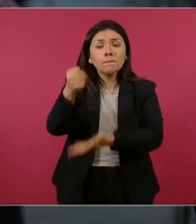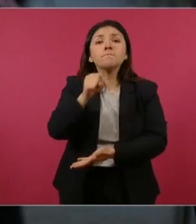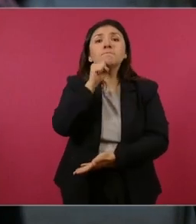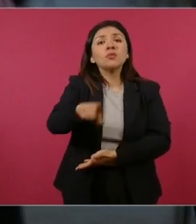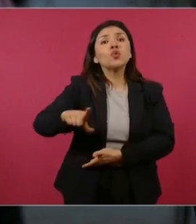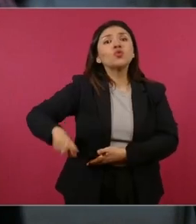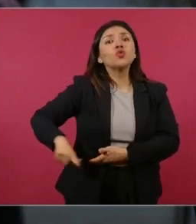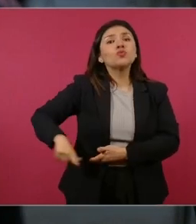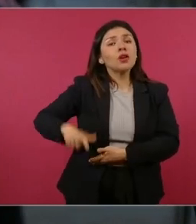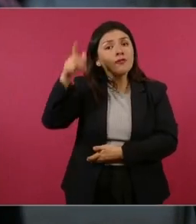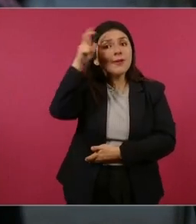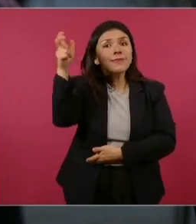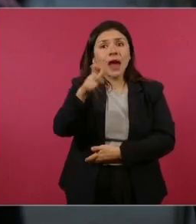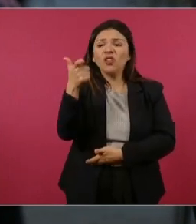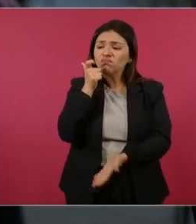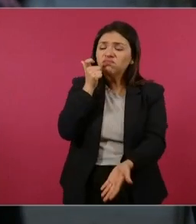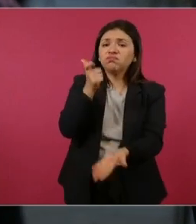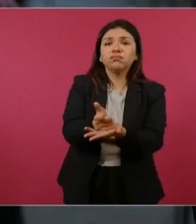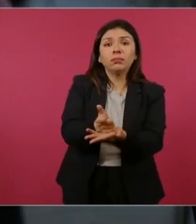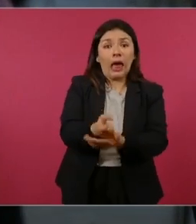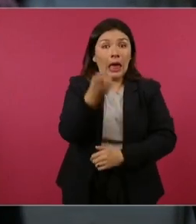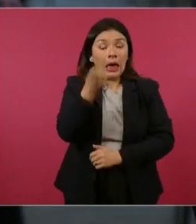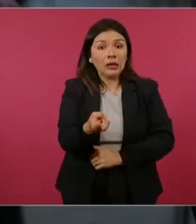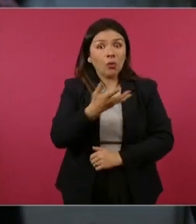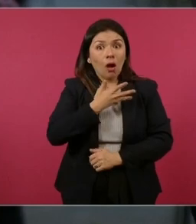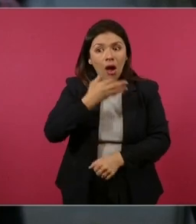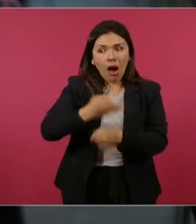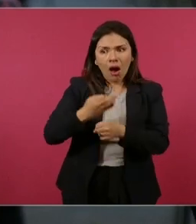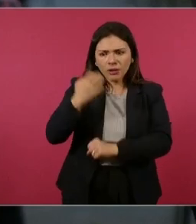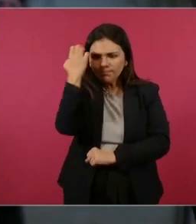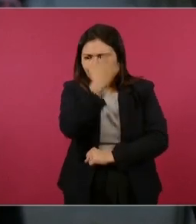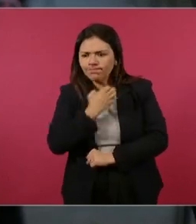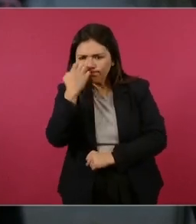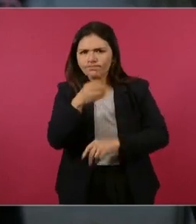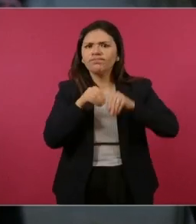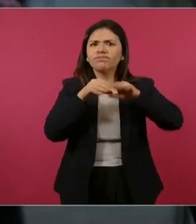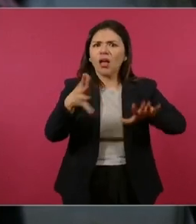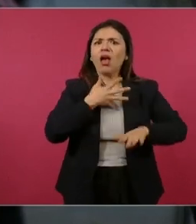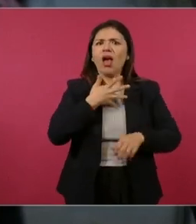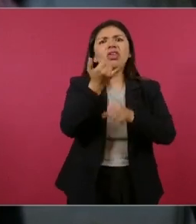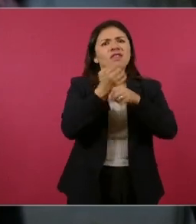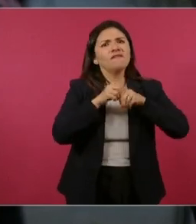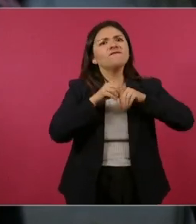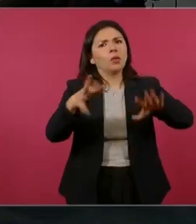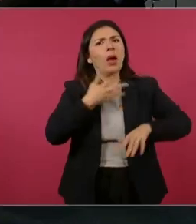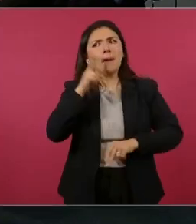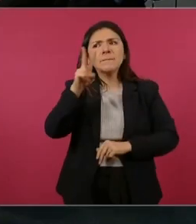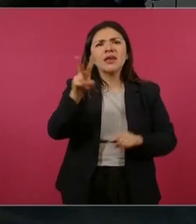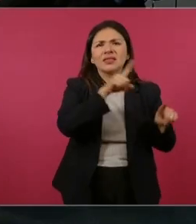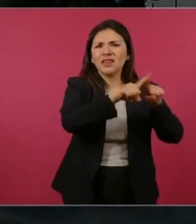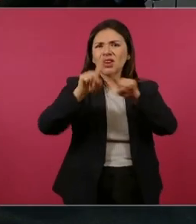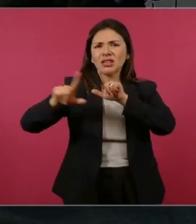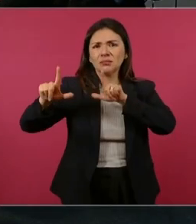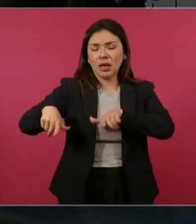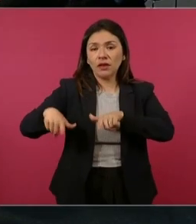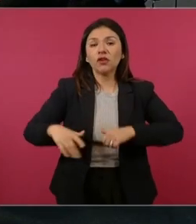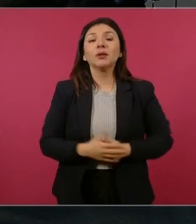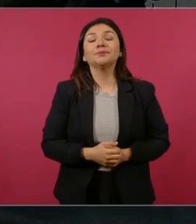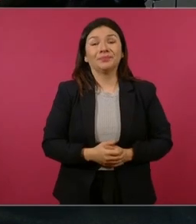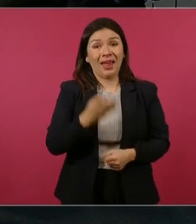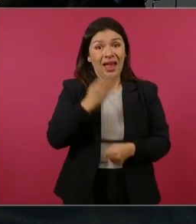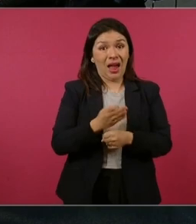público del gobierno de Hidalgo y es la información que ya se ha publicado y se ve en varias plataformas.